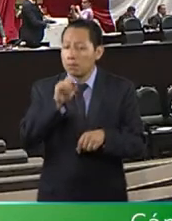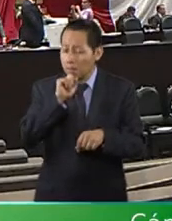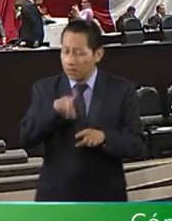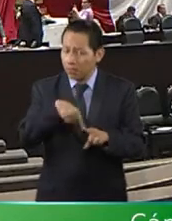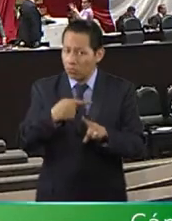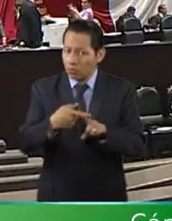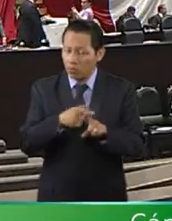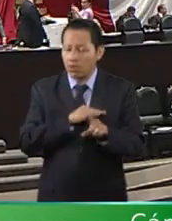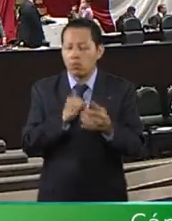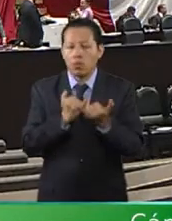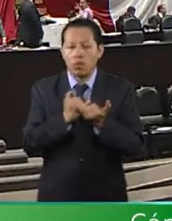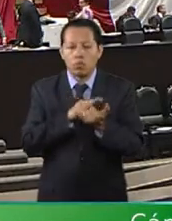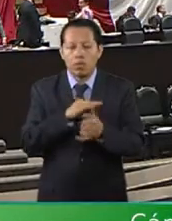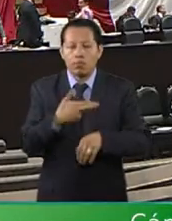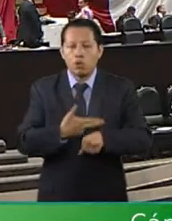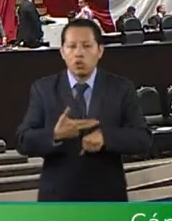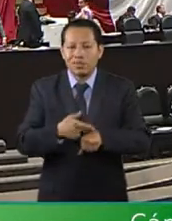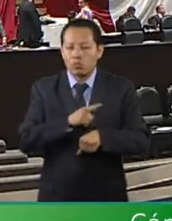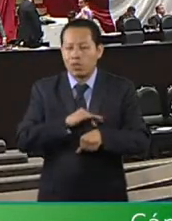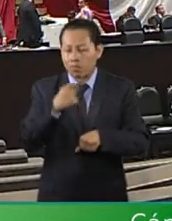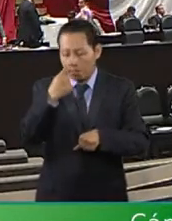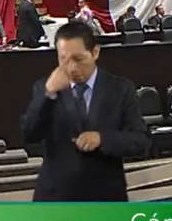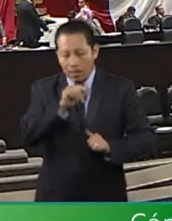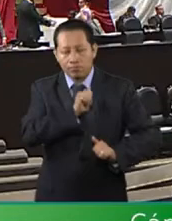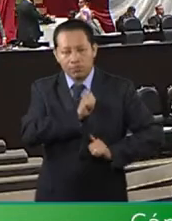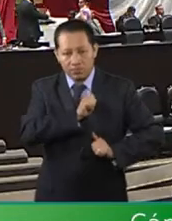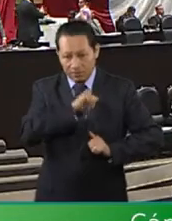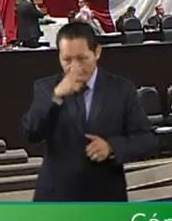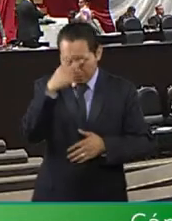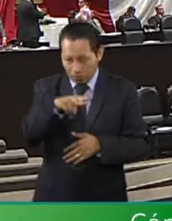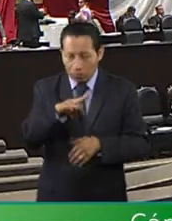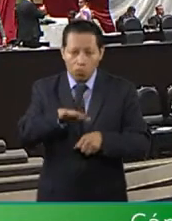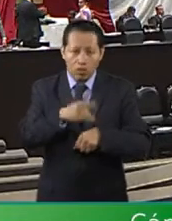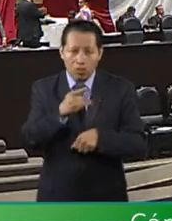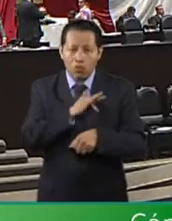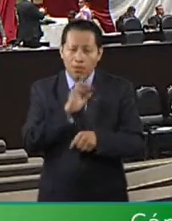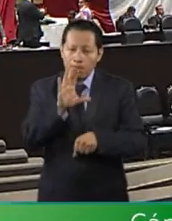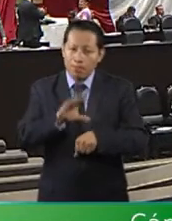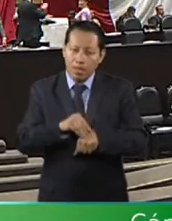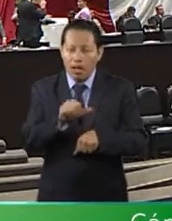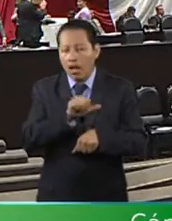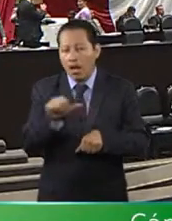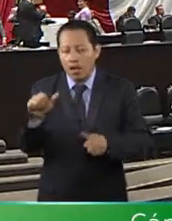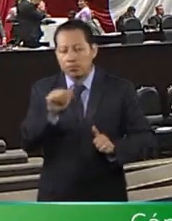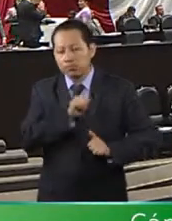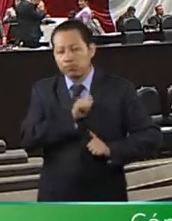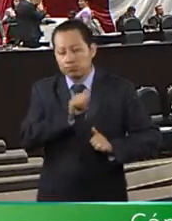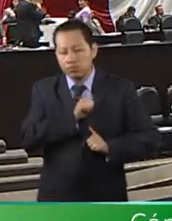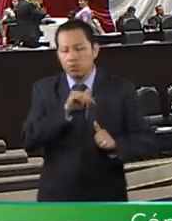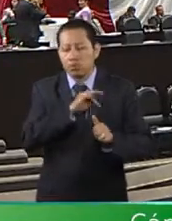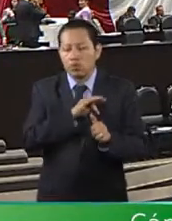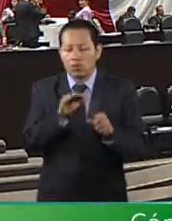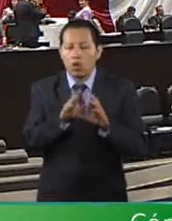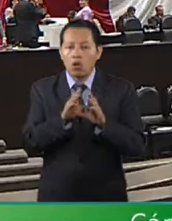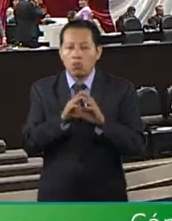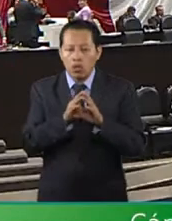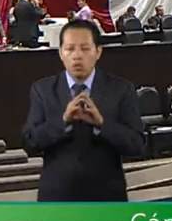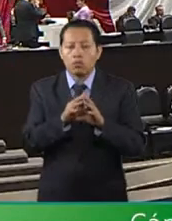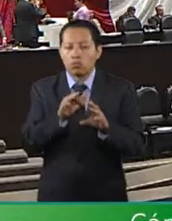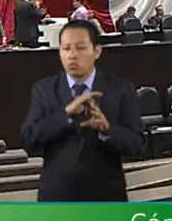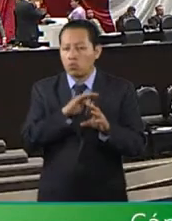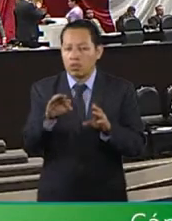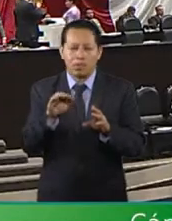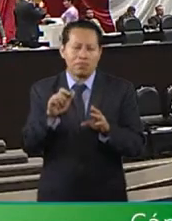intensificar el proceso de la militarización en México ya que permitirá a las fuerzas armadas asumir cualquier